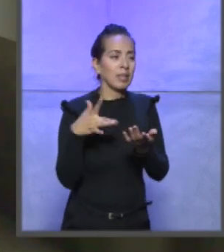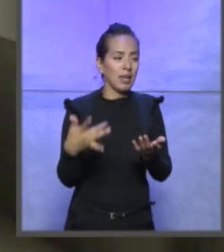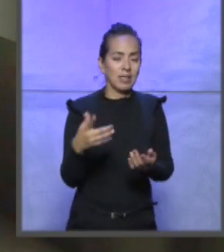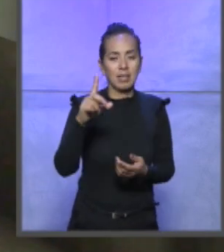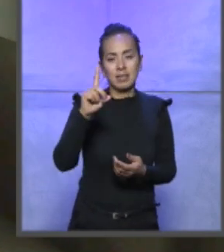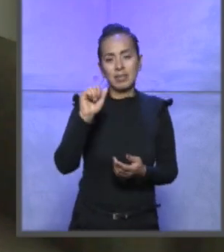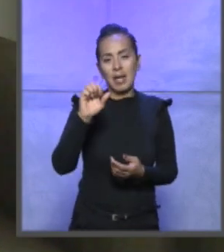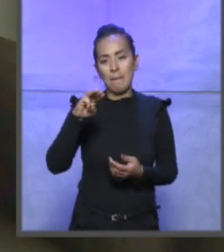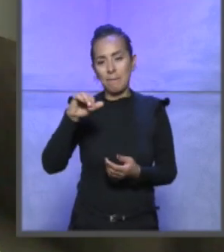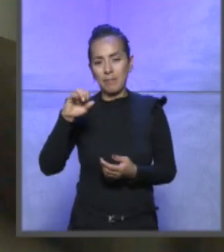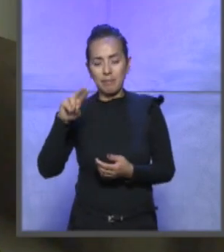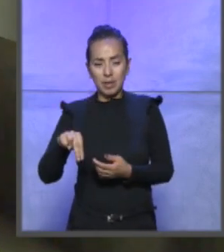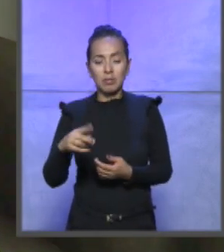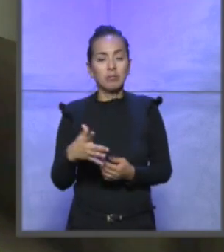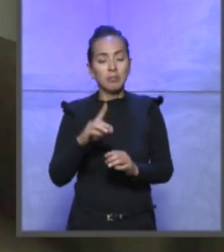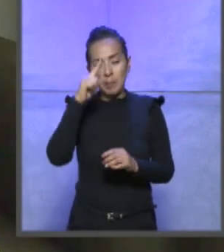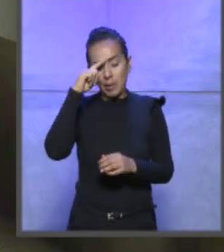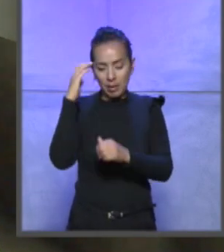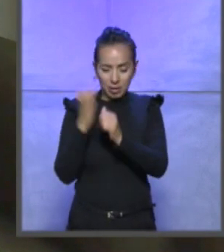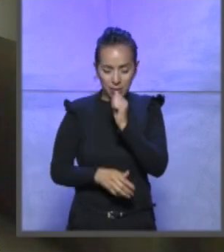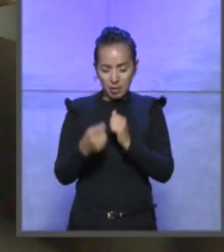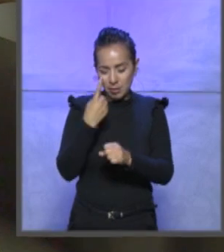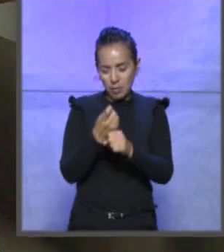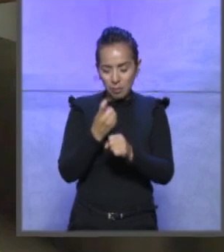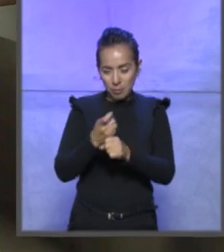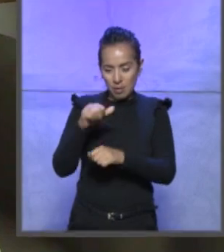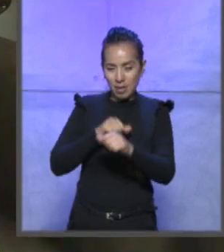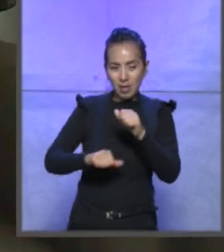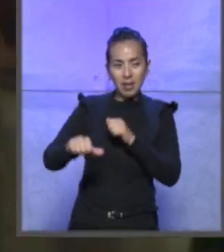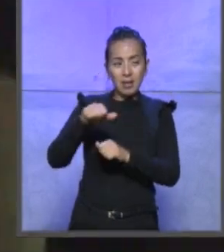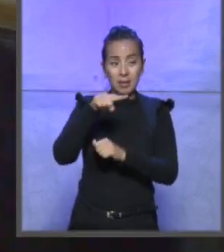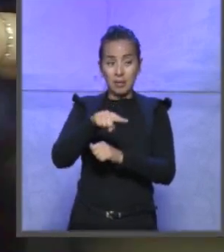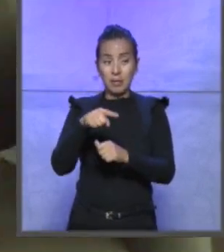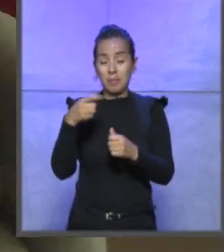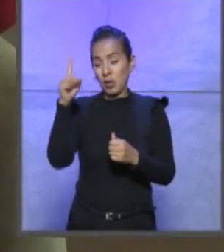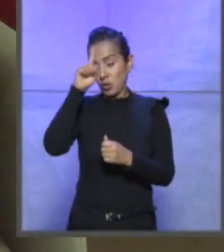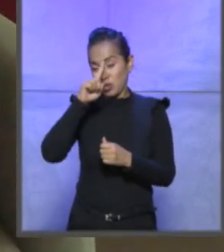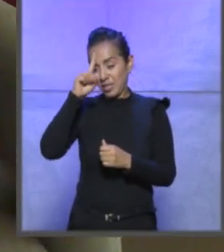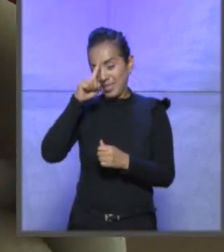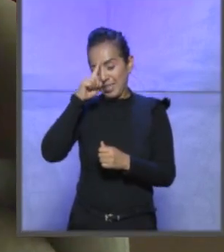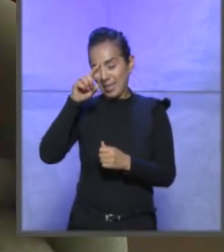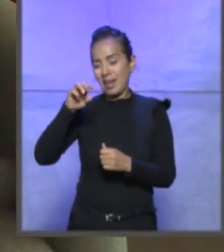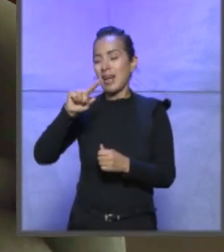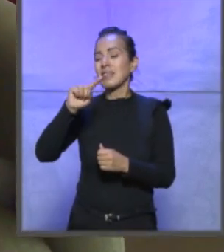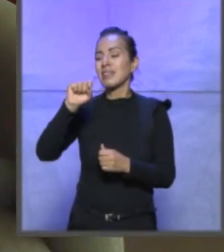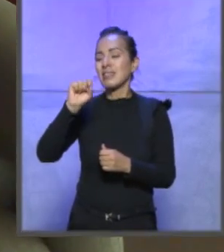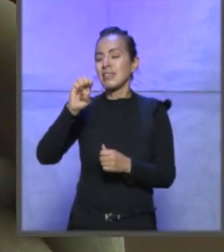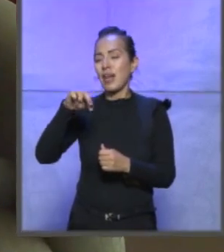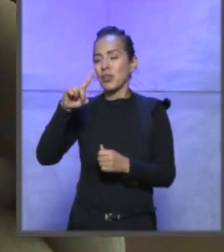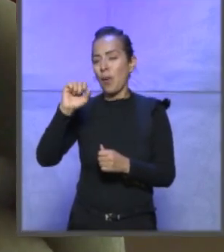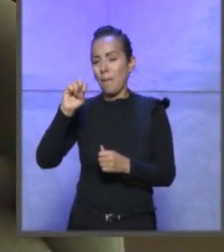Muchísimas gracias, Damián. Y para concluir esta primera ronda, le vamos a ceder el uso de la voz aquí a nuestra experta, la consejera María Elvia Magalla